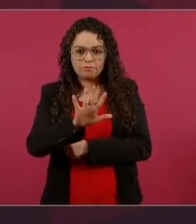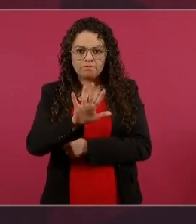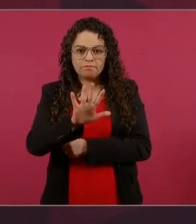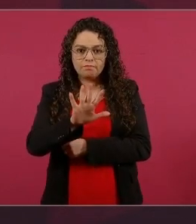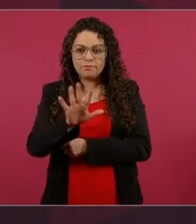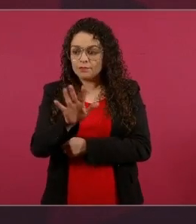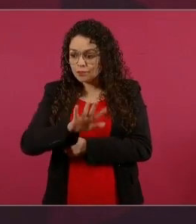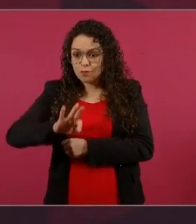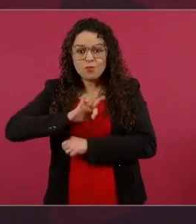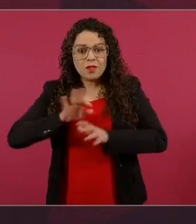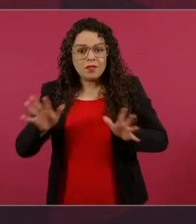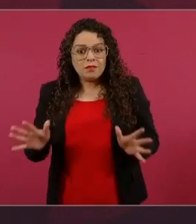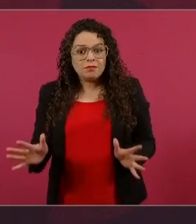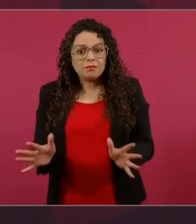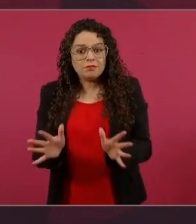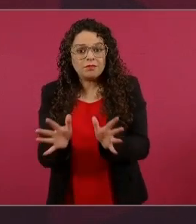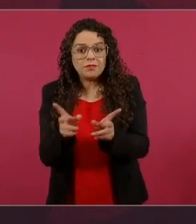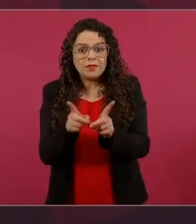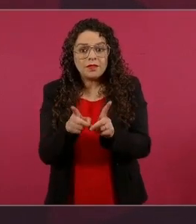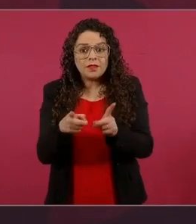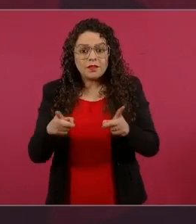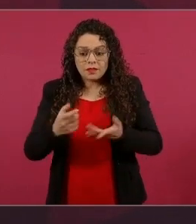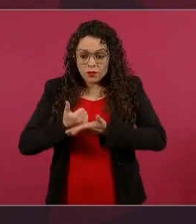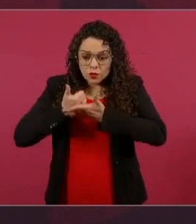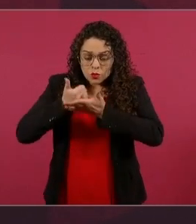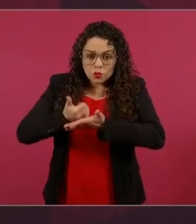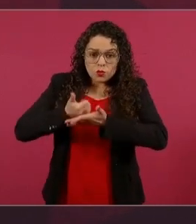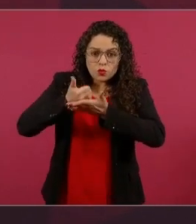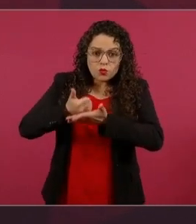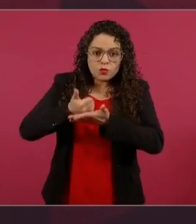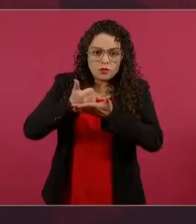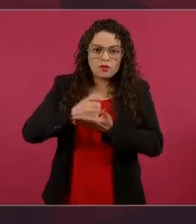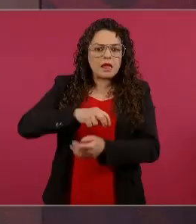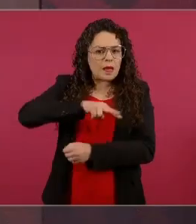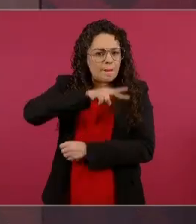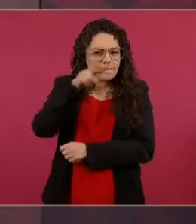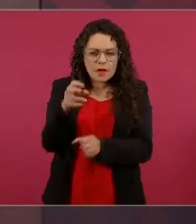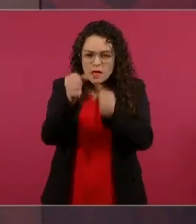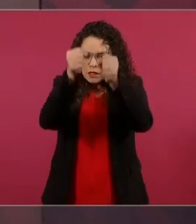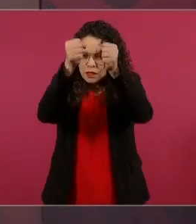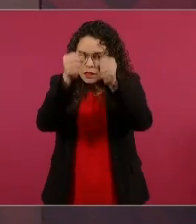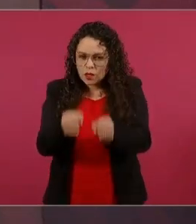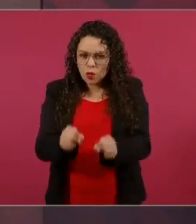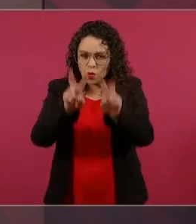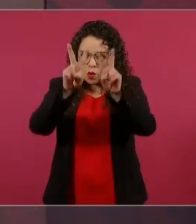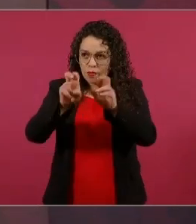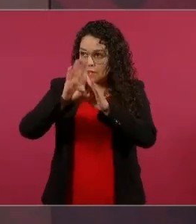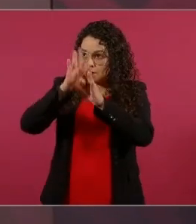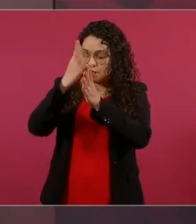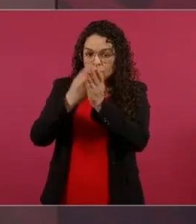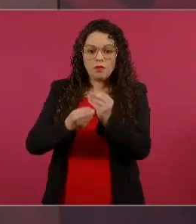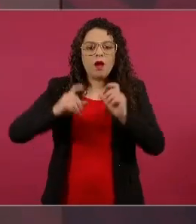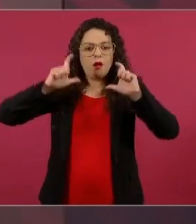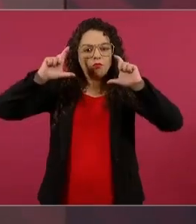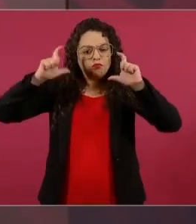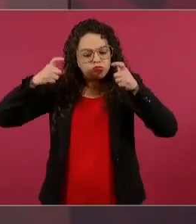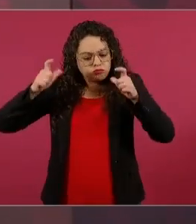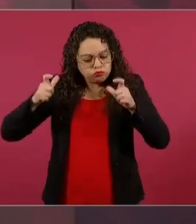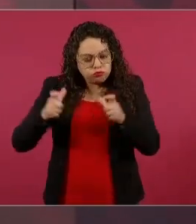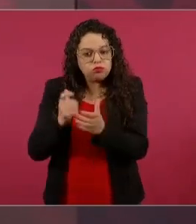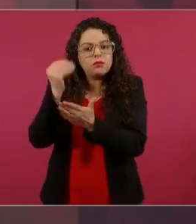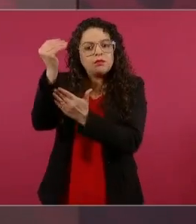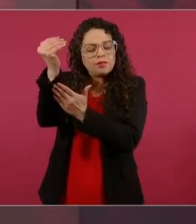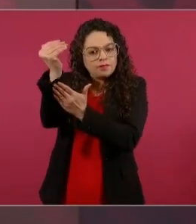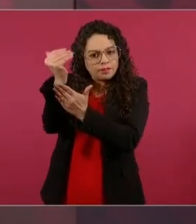eso se reduce considerablemente el flujo migratorio porque la